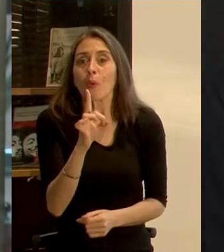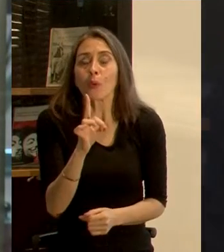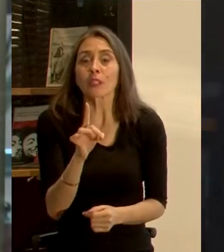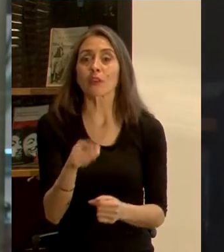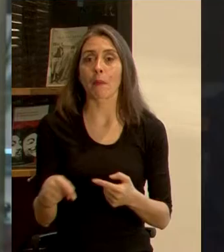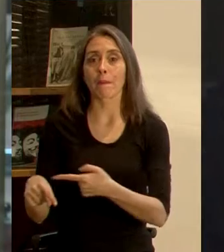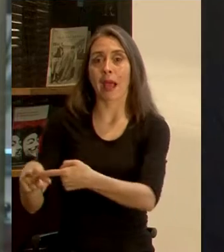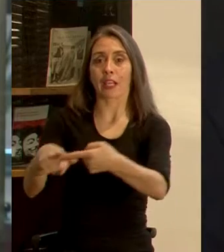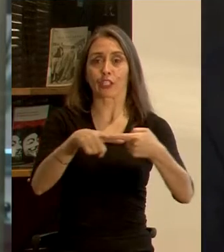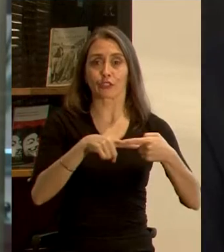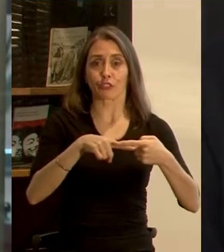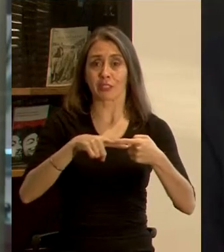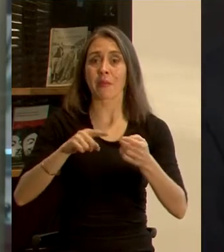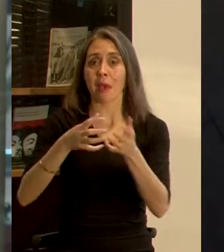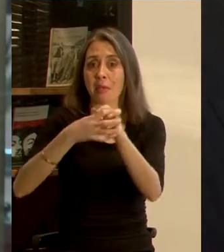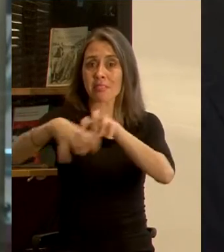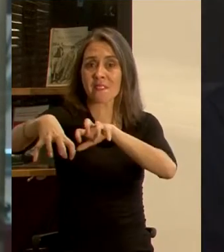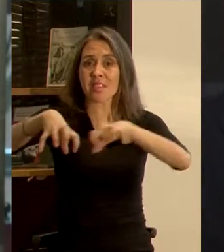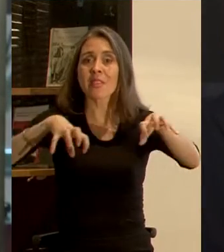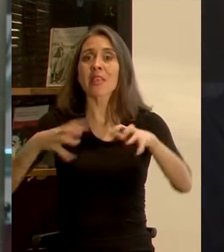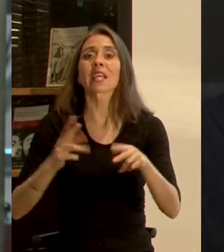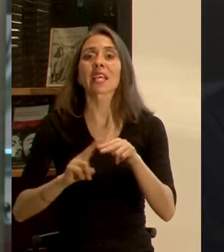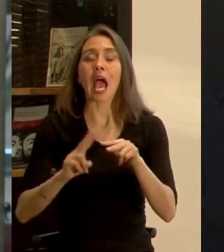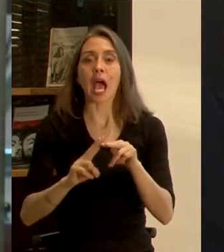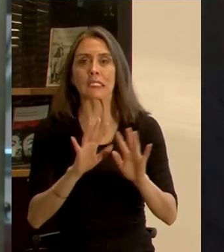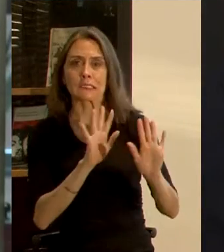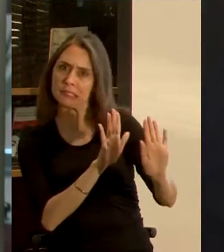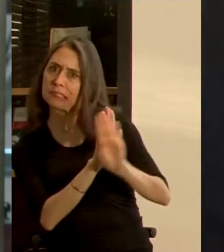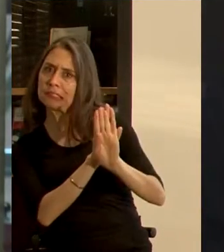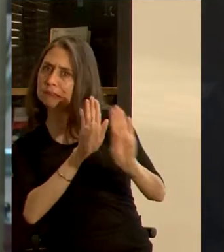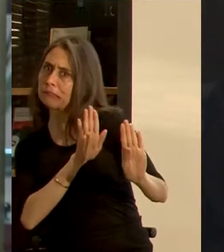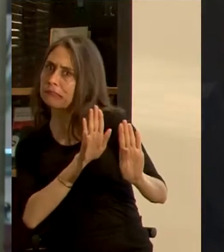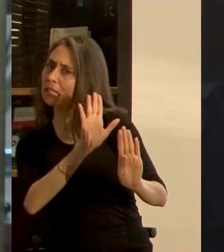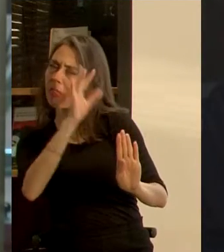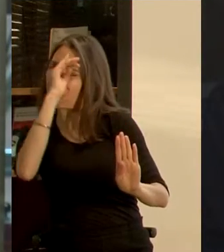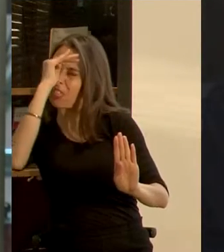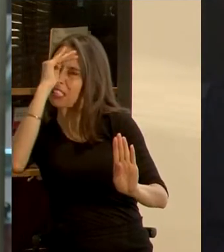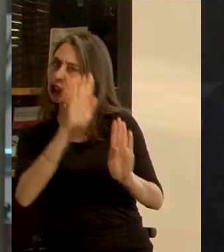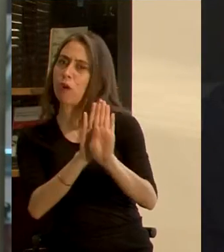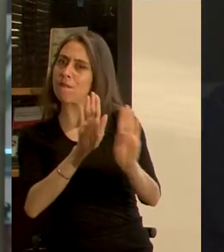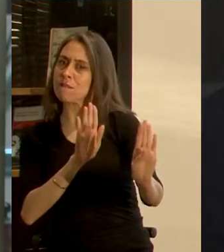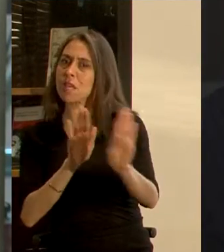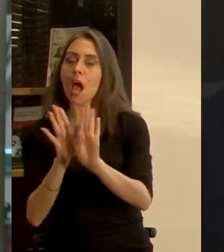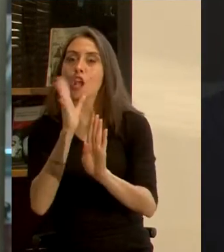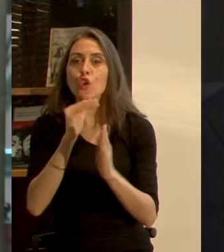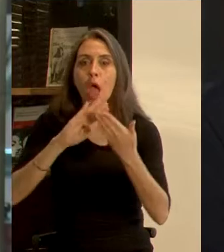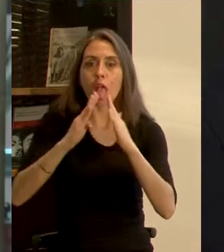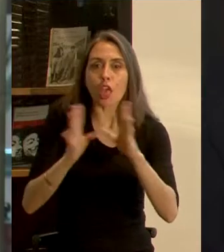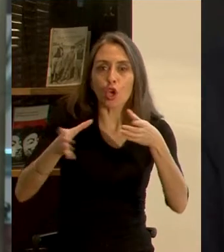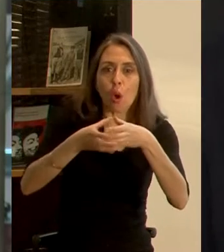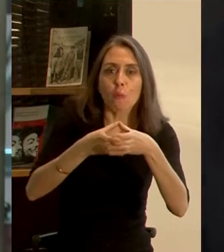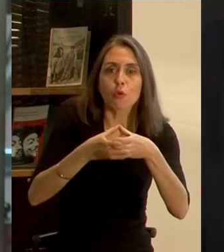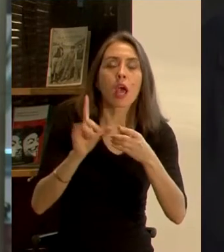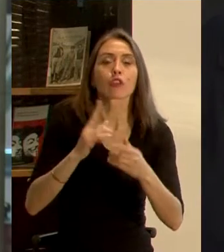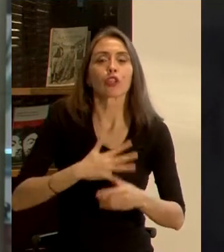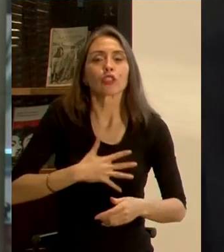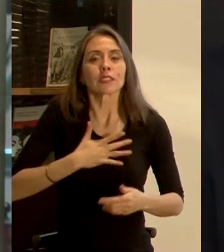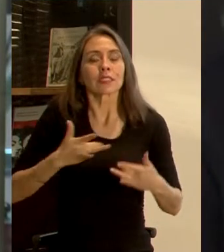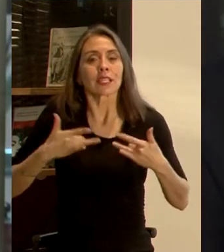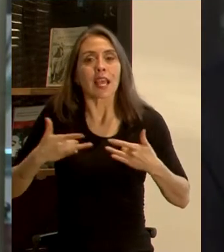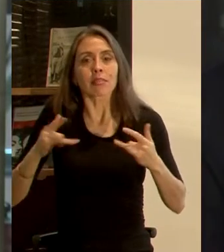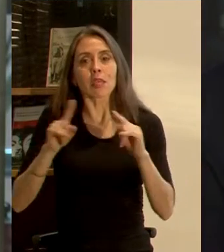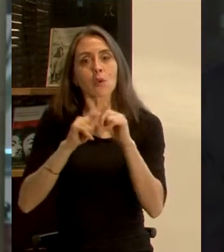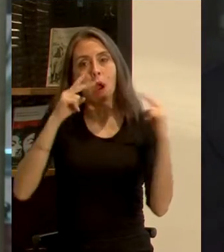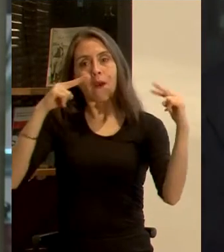una sociedad segregada es el recelo, es la desconfianza, es la falta de comunidad, la falta de sentido de una